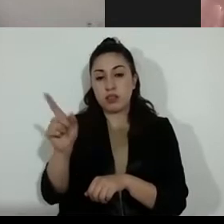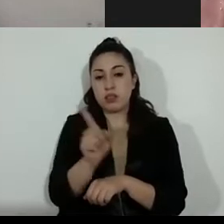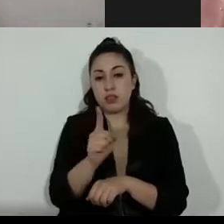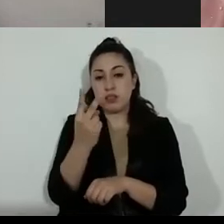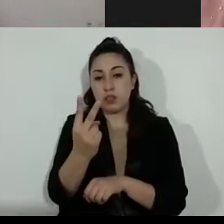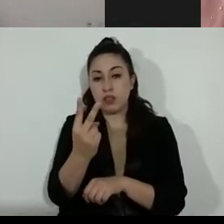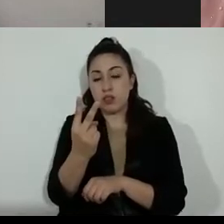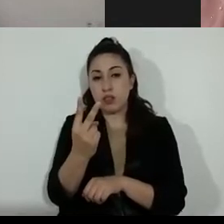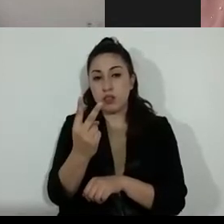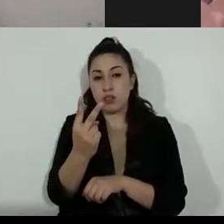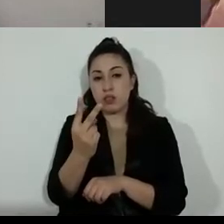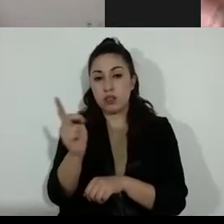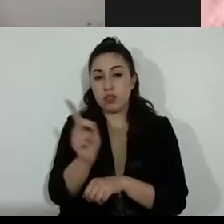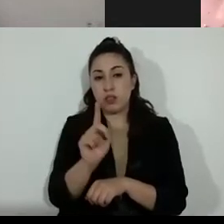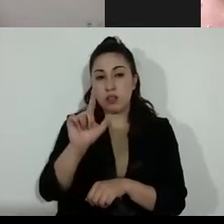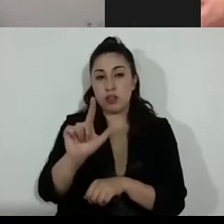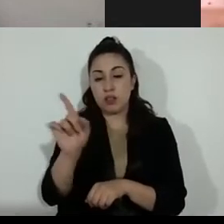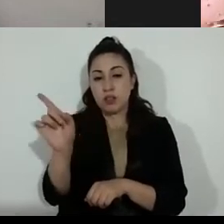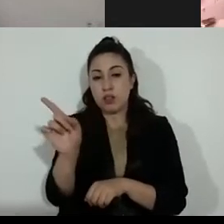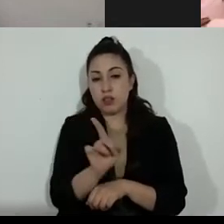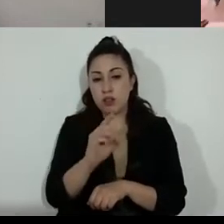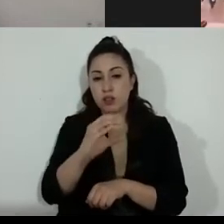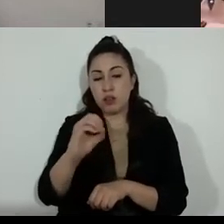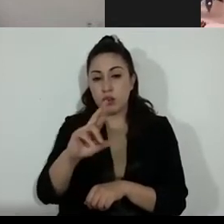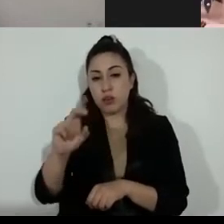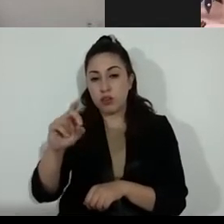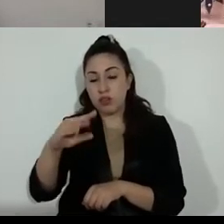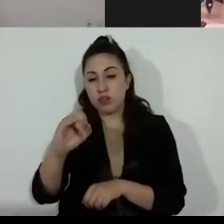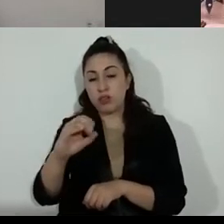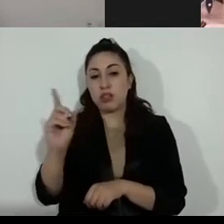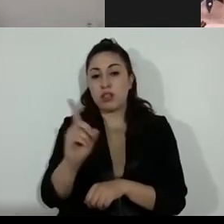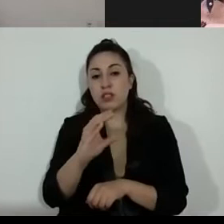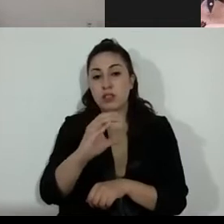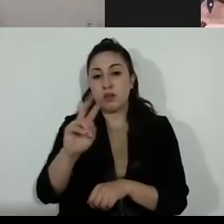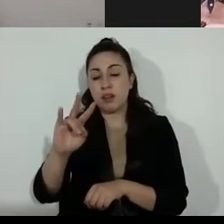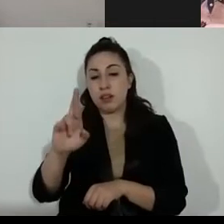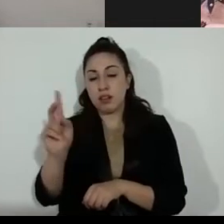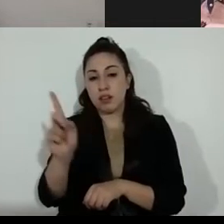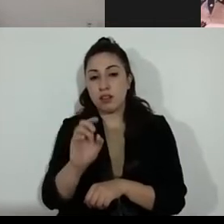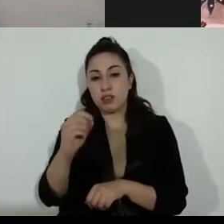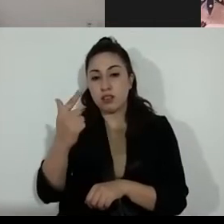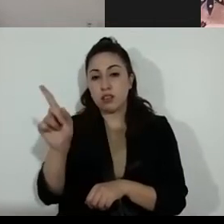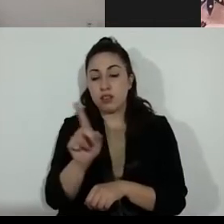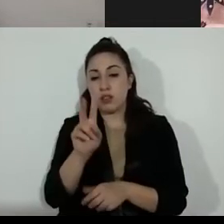/2 L /coordinación CBR /007